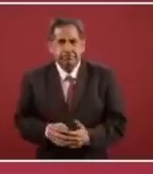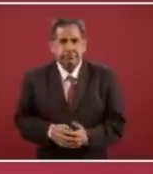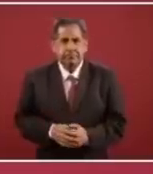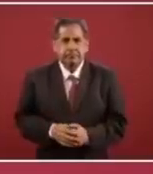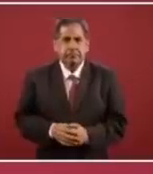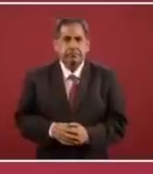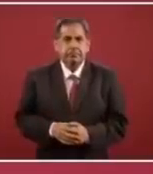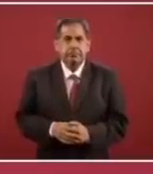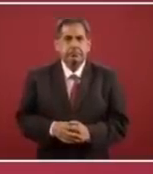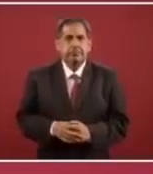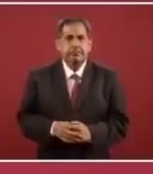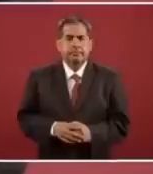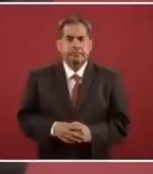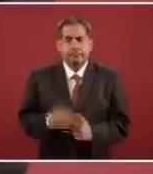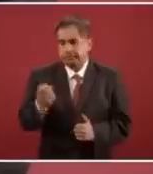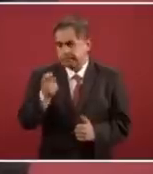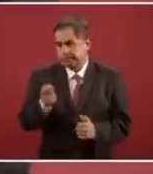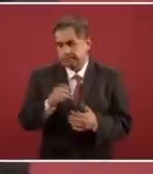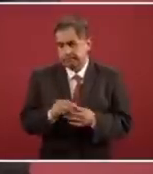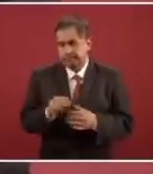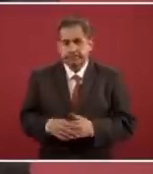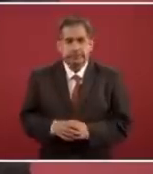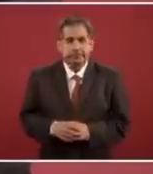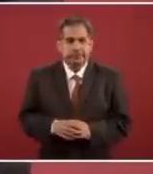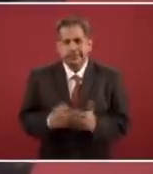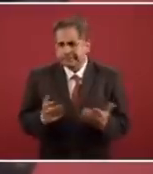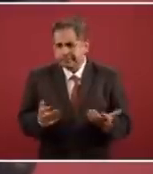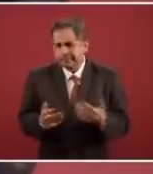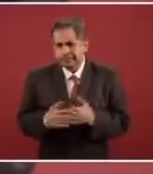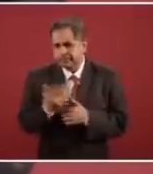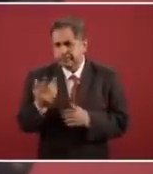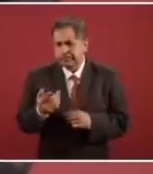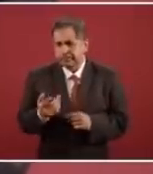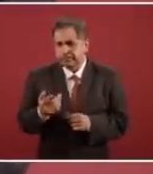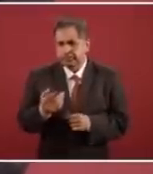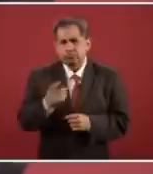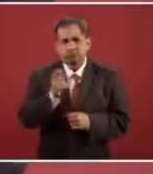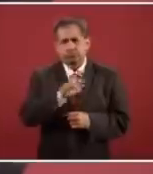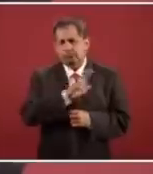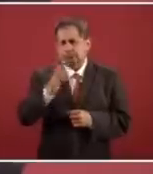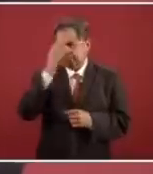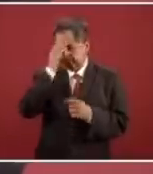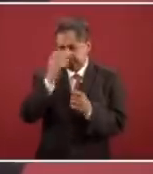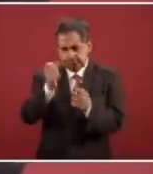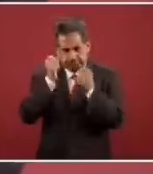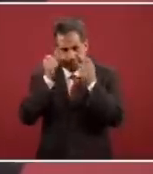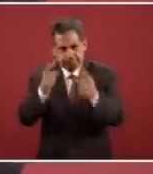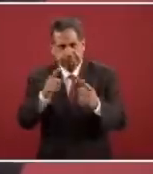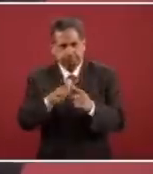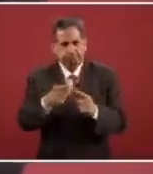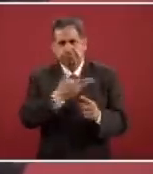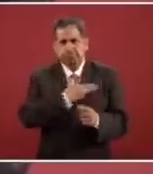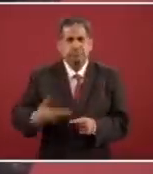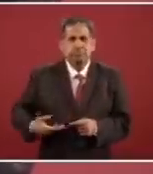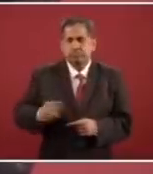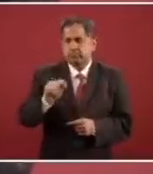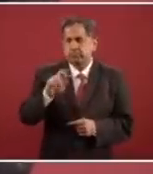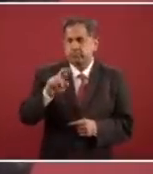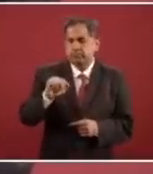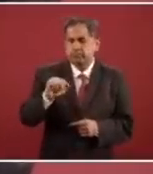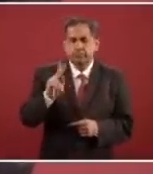Sí. Entonces, ¿por qué mi reconocimiento al presidente Trump?